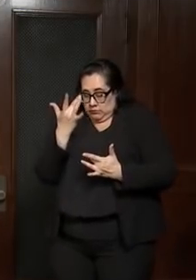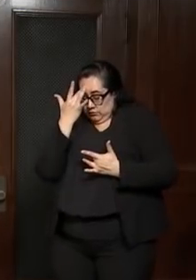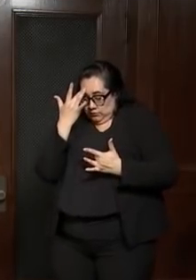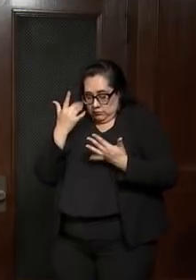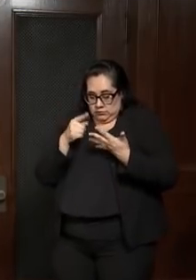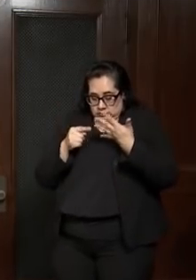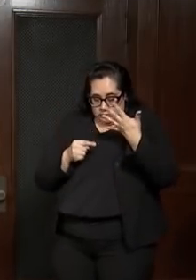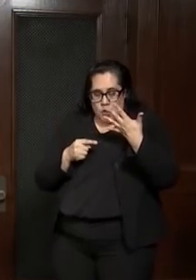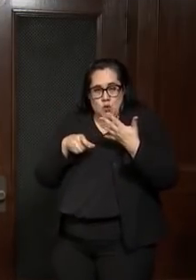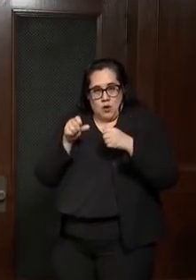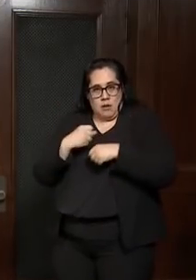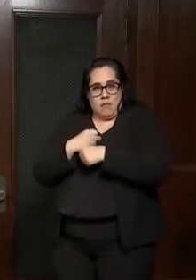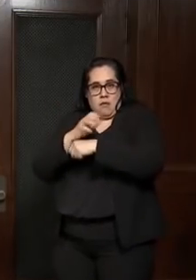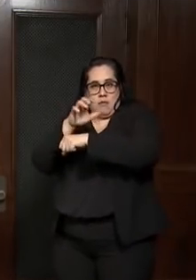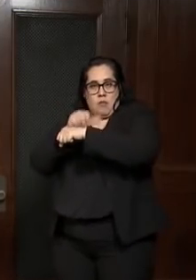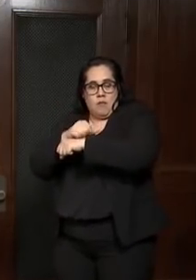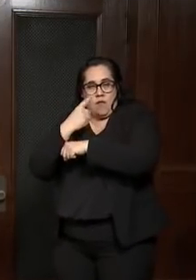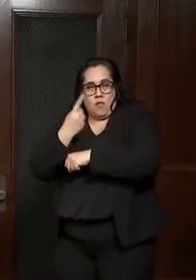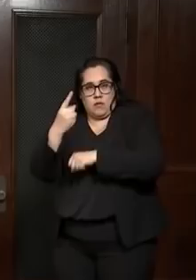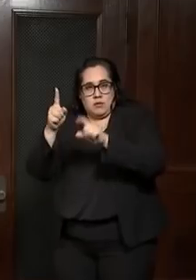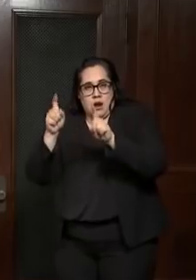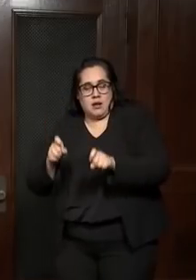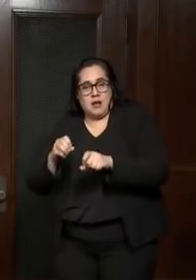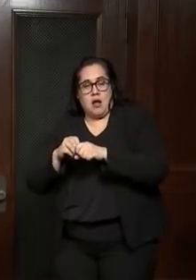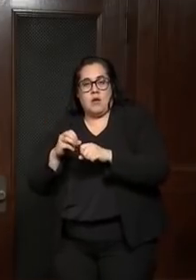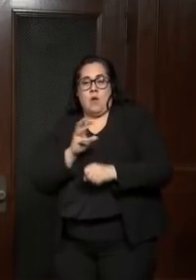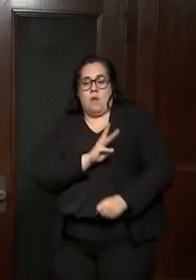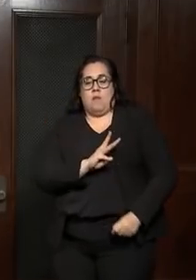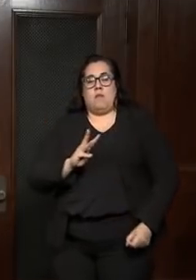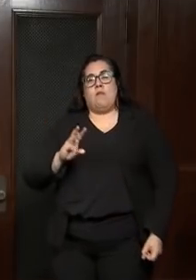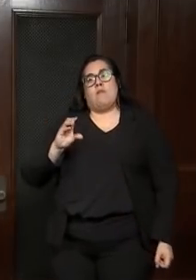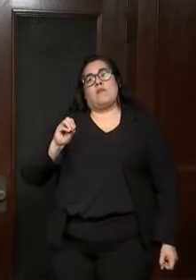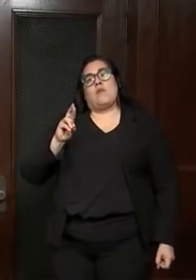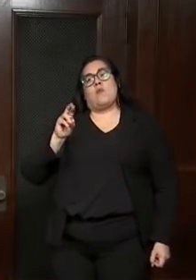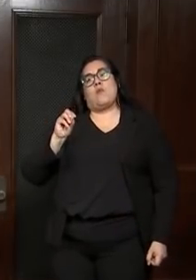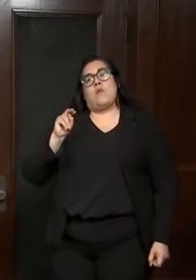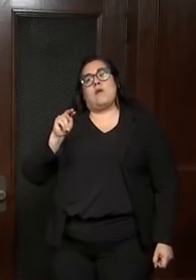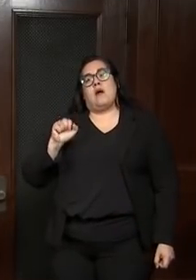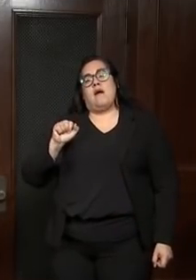puedes hacer una cita para una prueba en la página